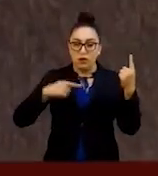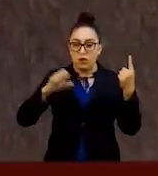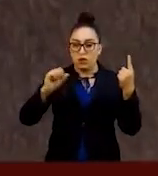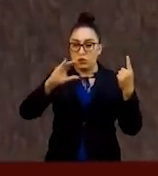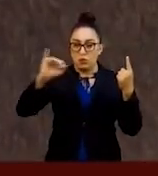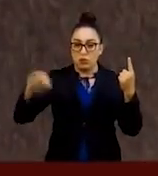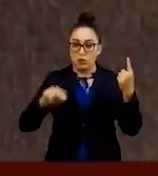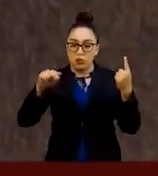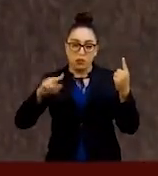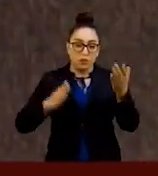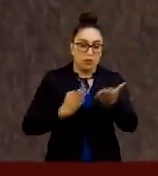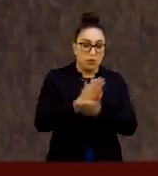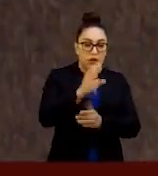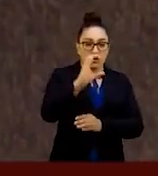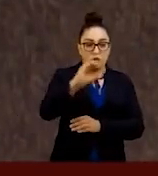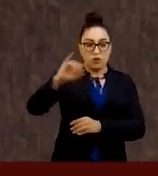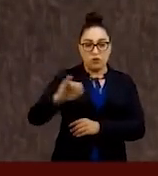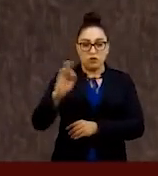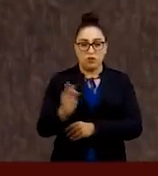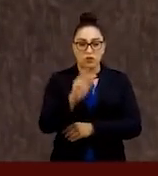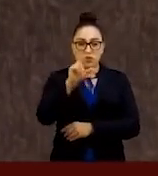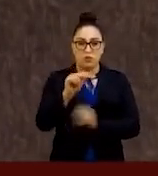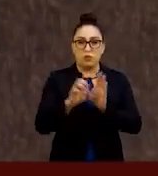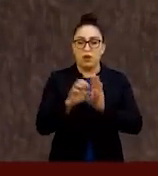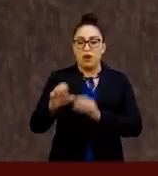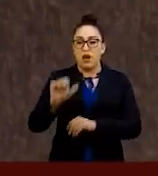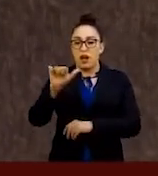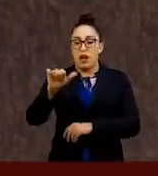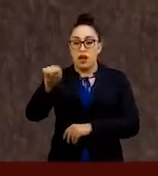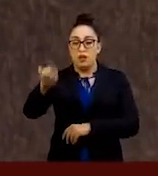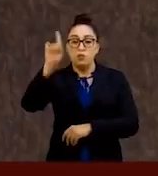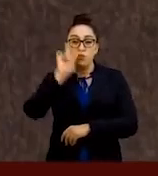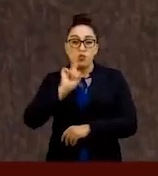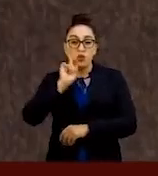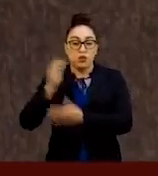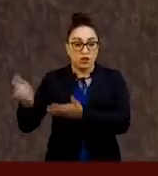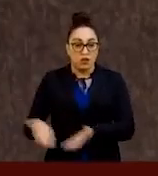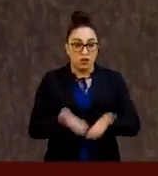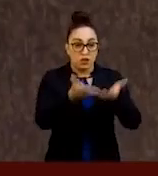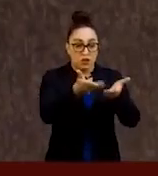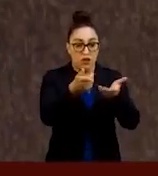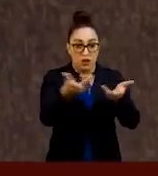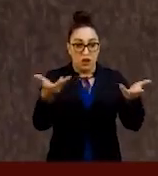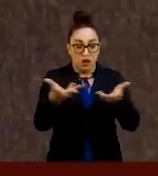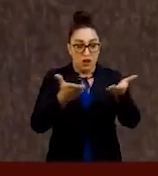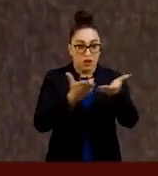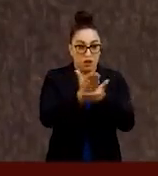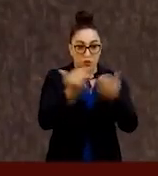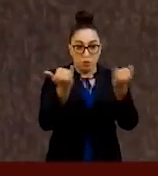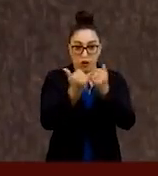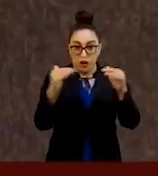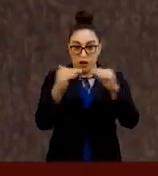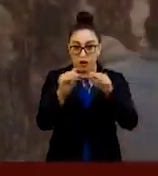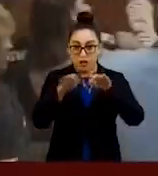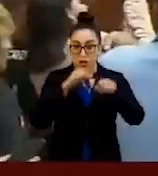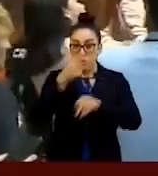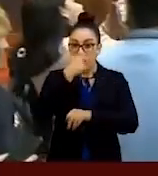también. A las mujeres no se les da un tratamiento igual que a los